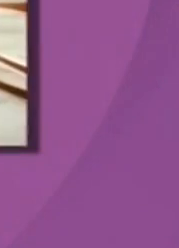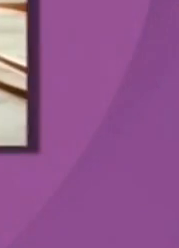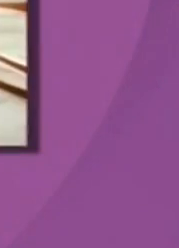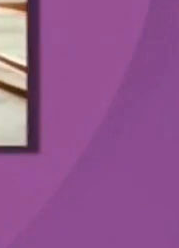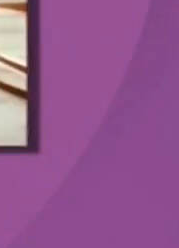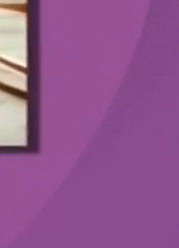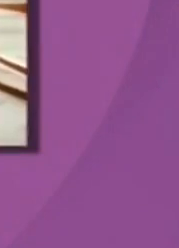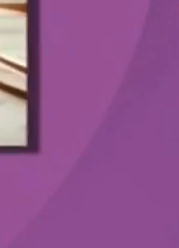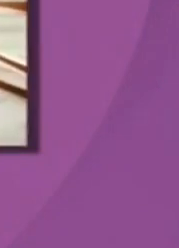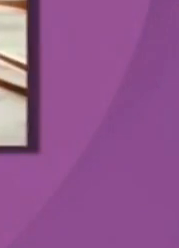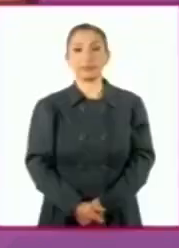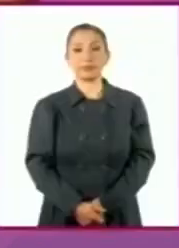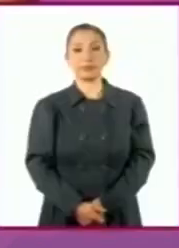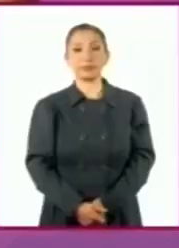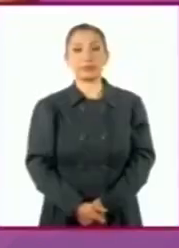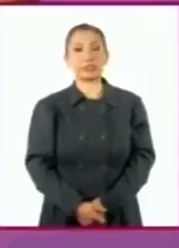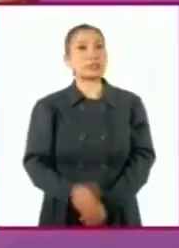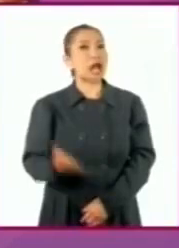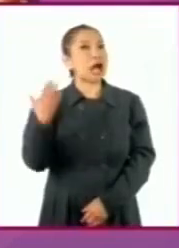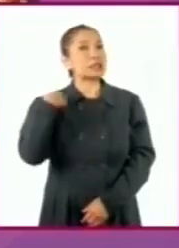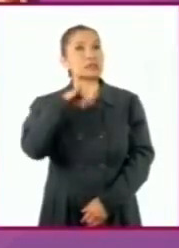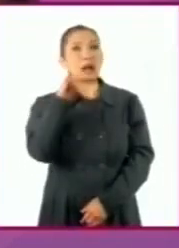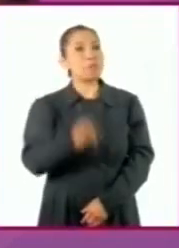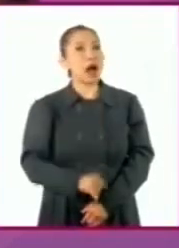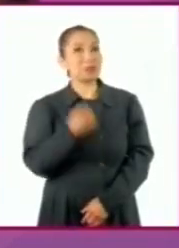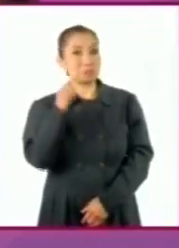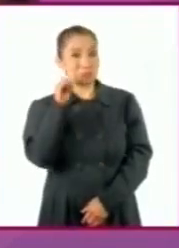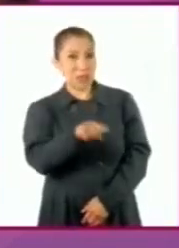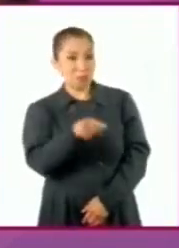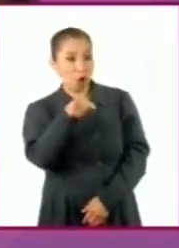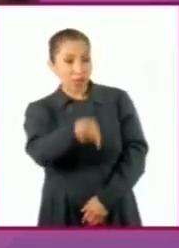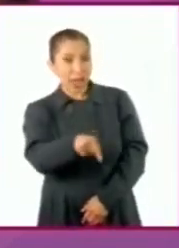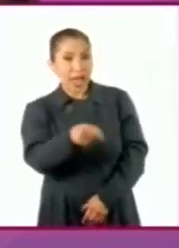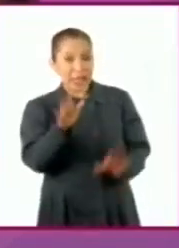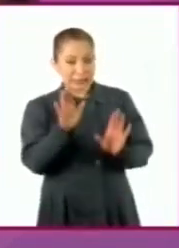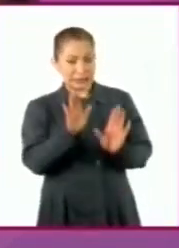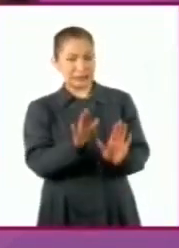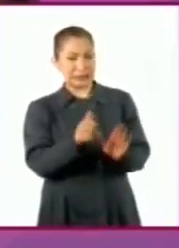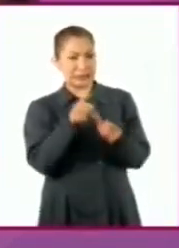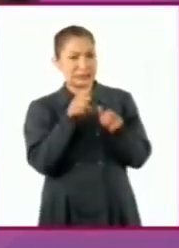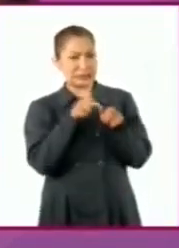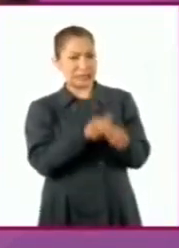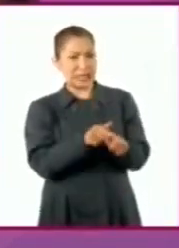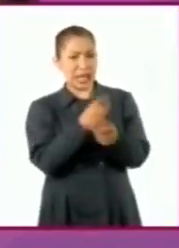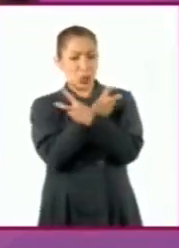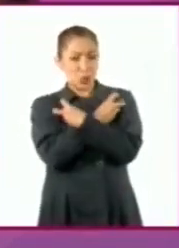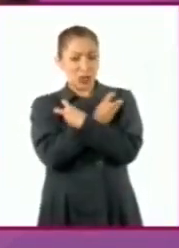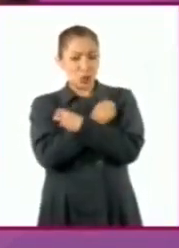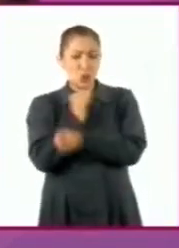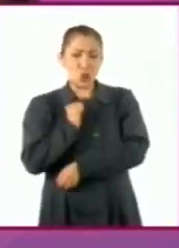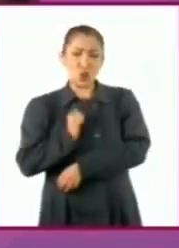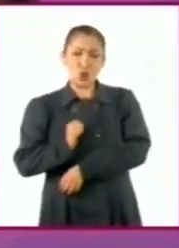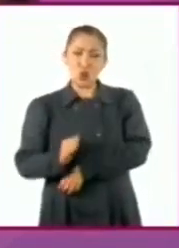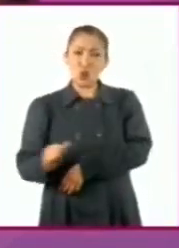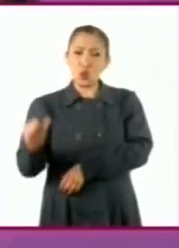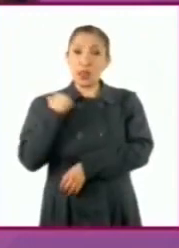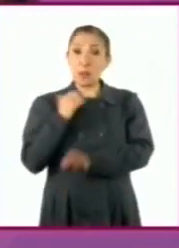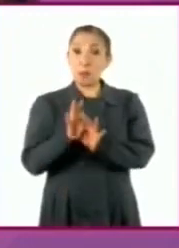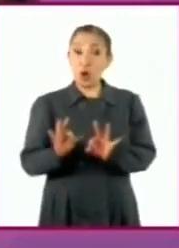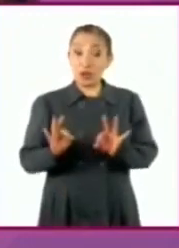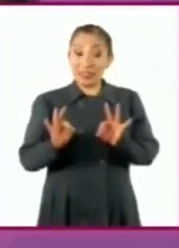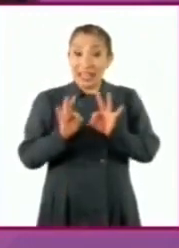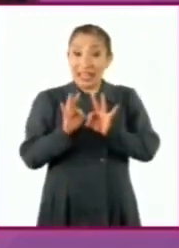fue un proceso de experimentación y adaptación que duró varios siglos. Investigaciones arqueológicas realizadas en el Valle